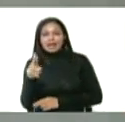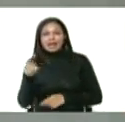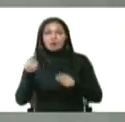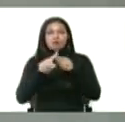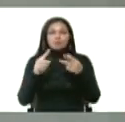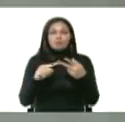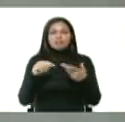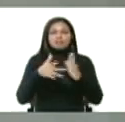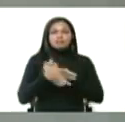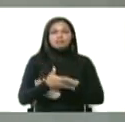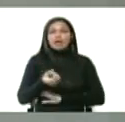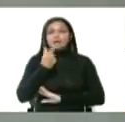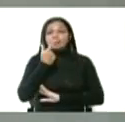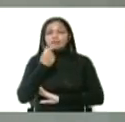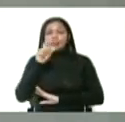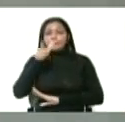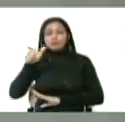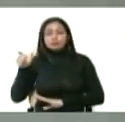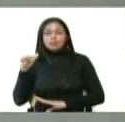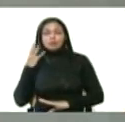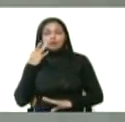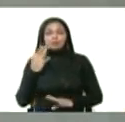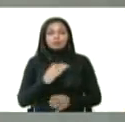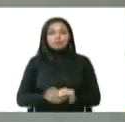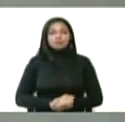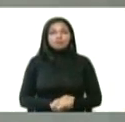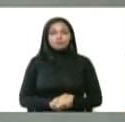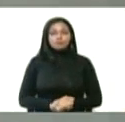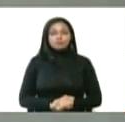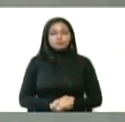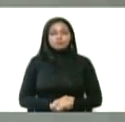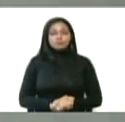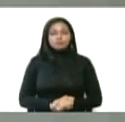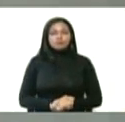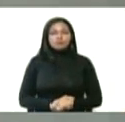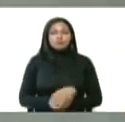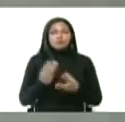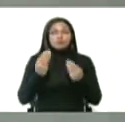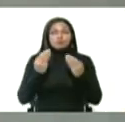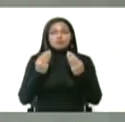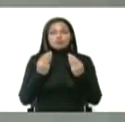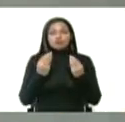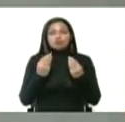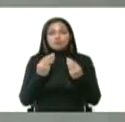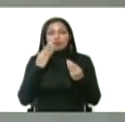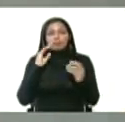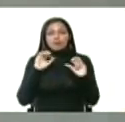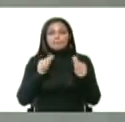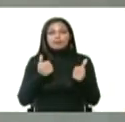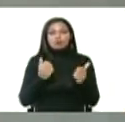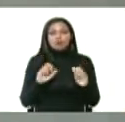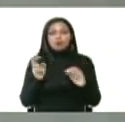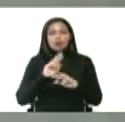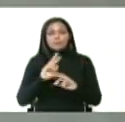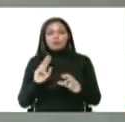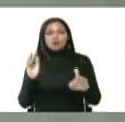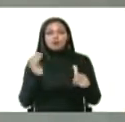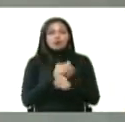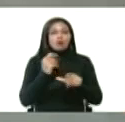profiláctica para pacientes con de manera muy temprana o contactos de pacientes